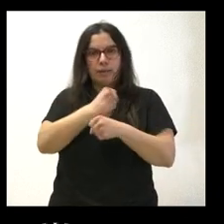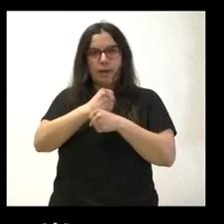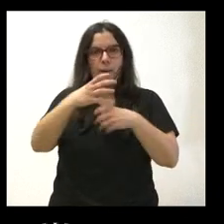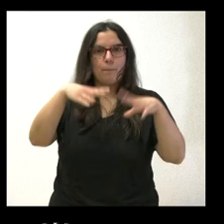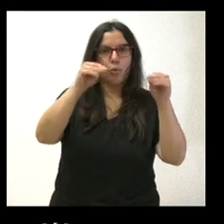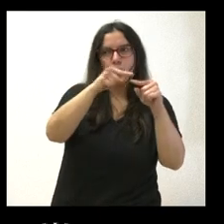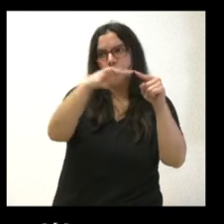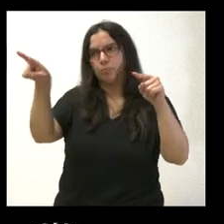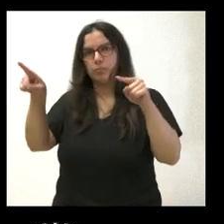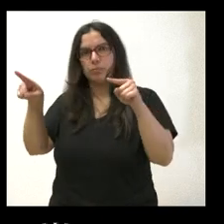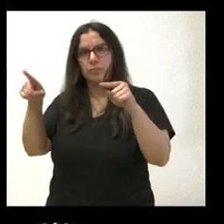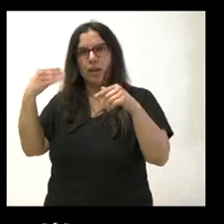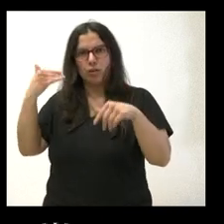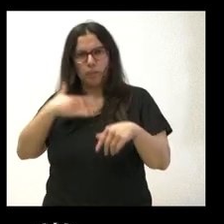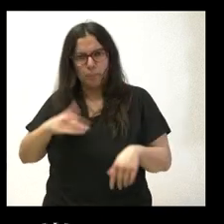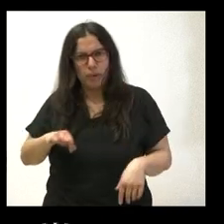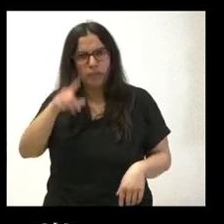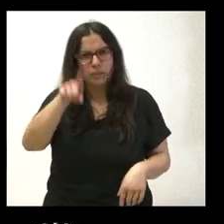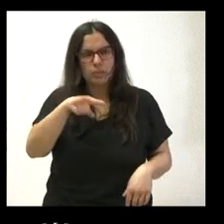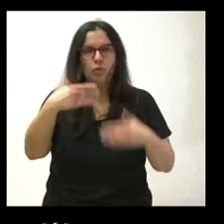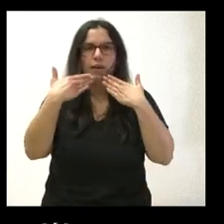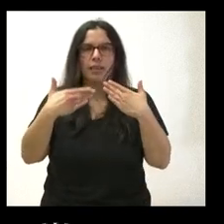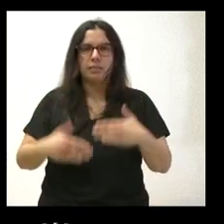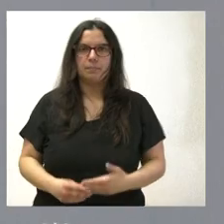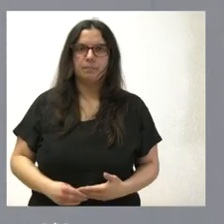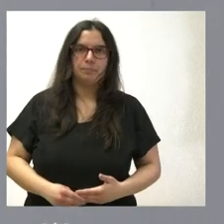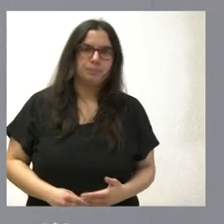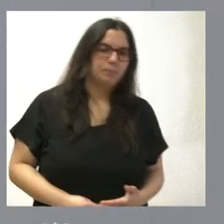Burgos a que se trasladen a Soria Muchas